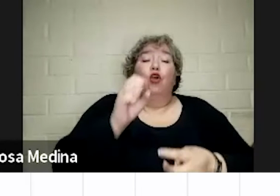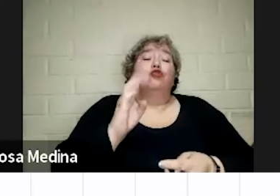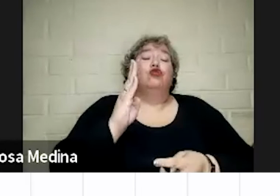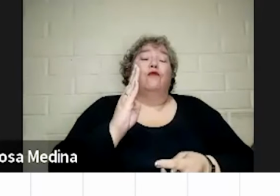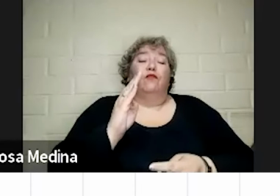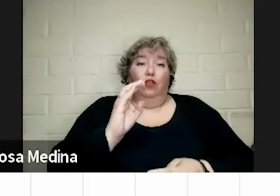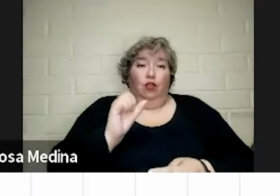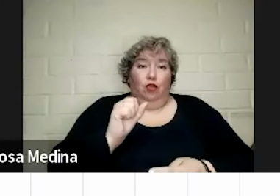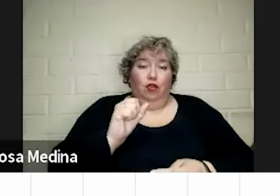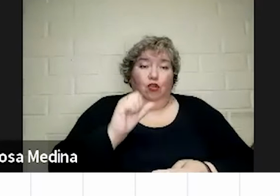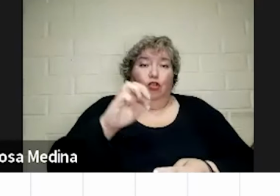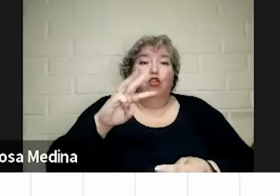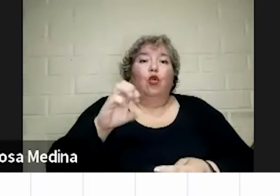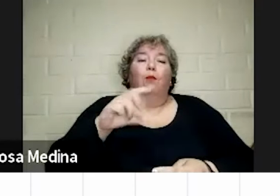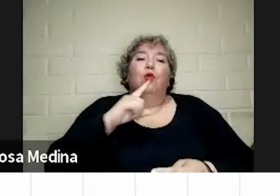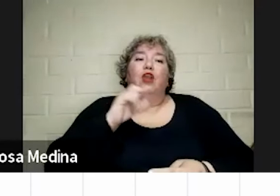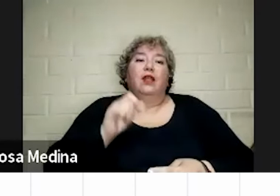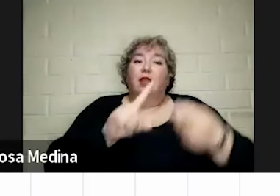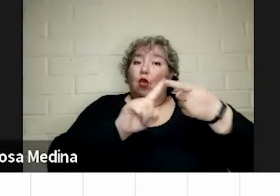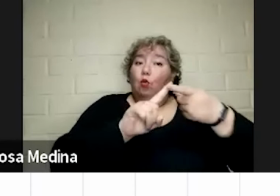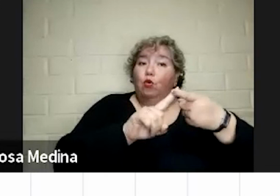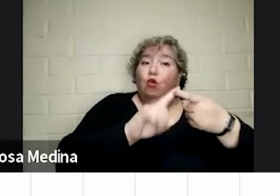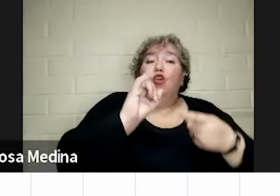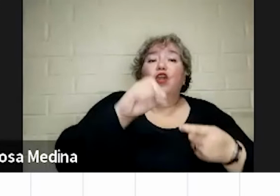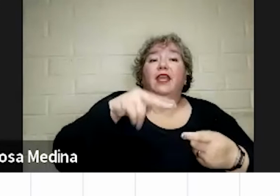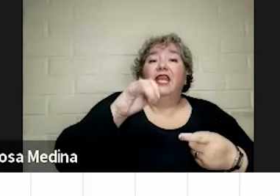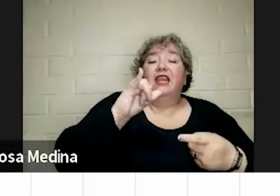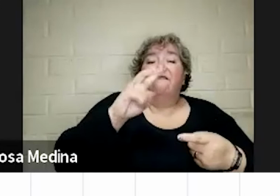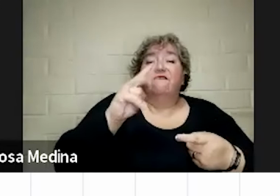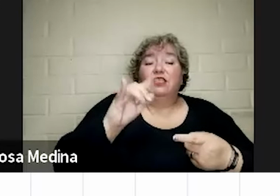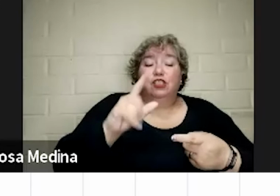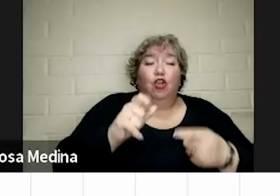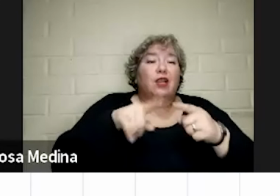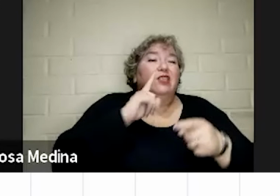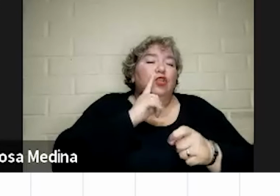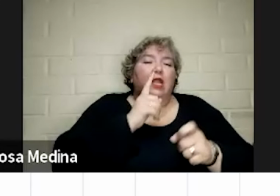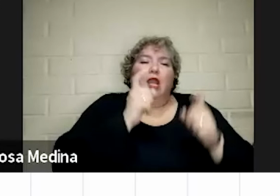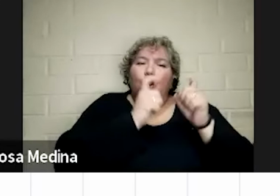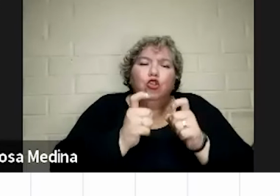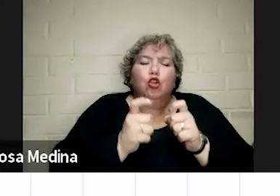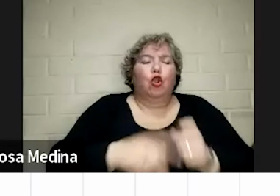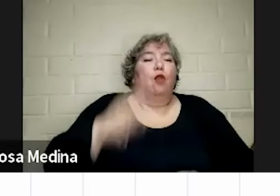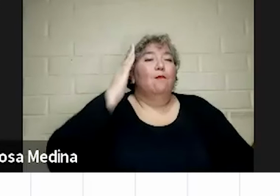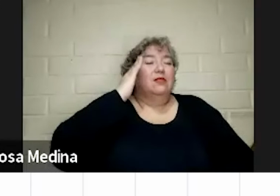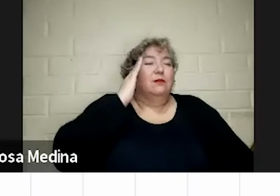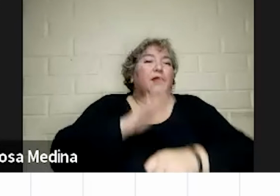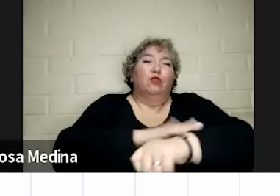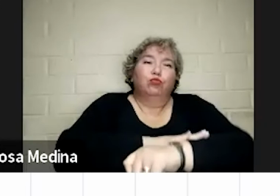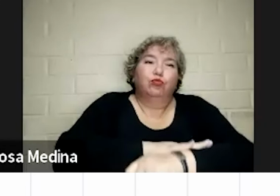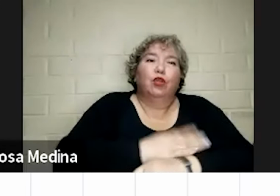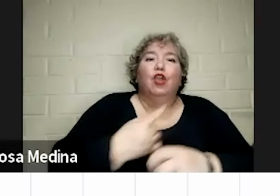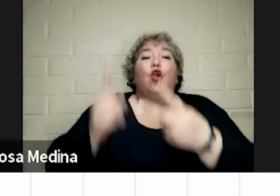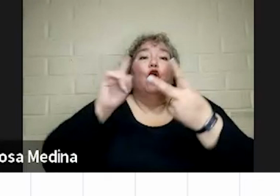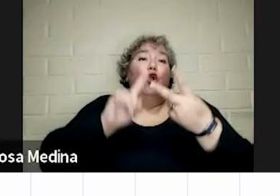un lado tenemos la inhibición cognitiva, que tiene que ver con el control de emociones, pensamientos y afectos, y por otro lado la